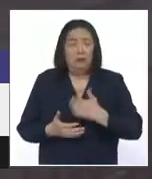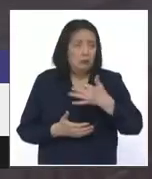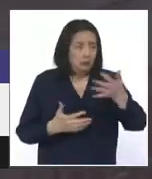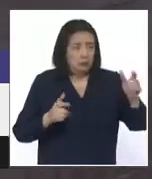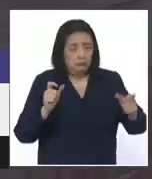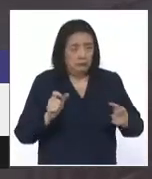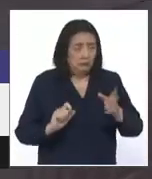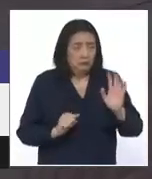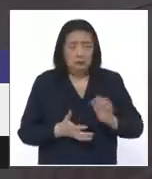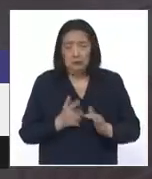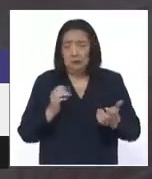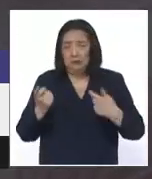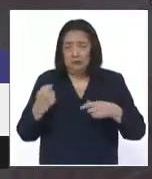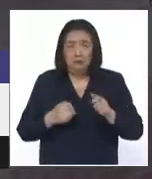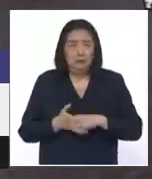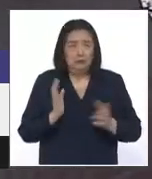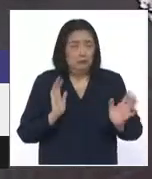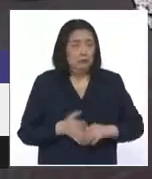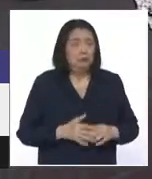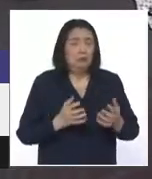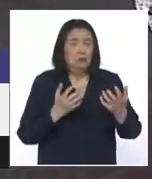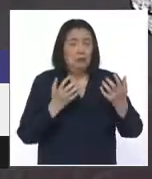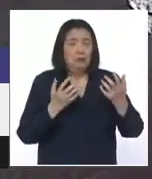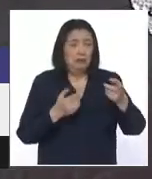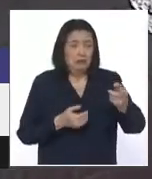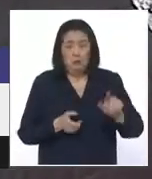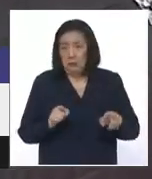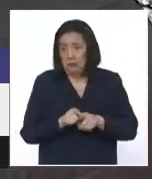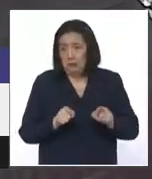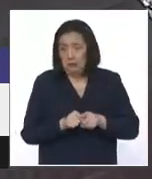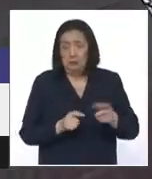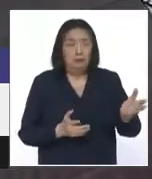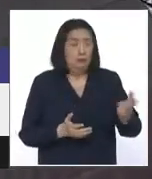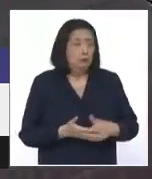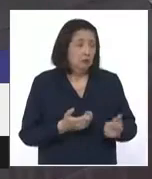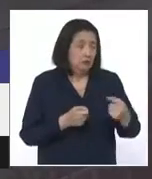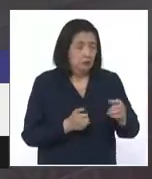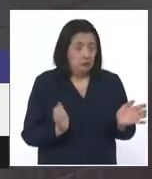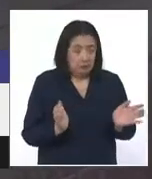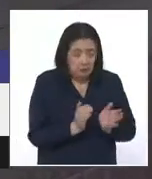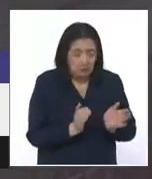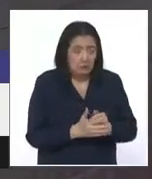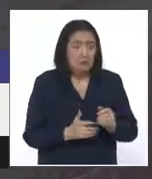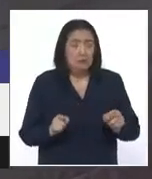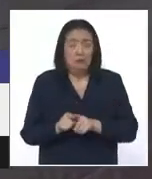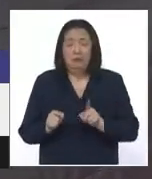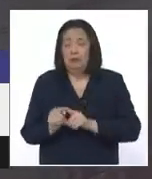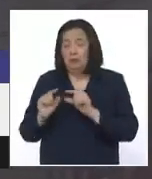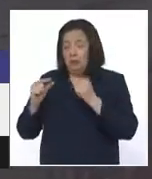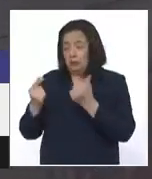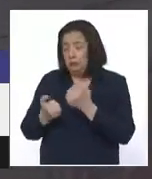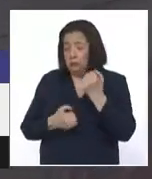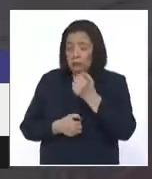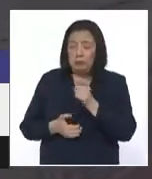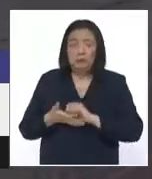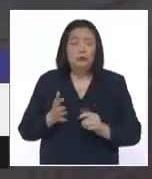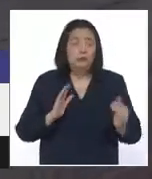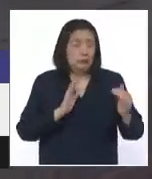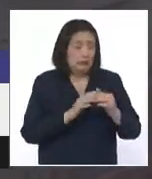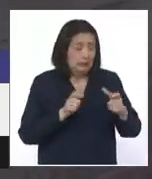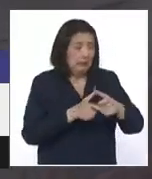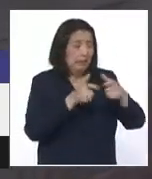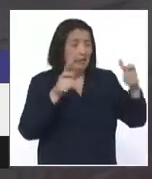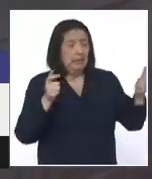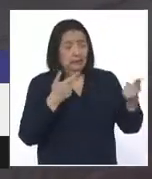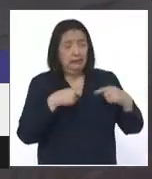cualquiera, a cualquier negocio, desde el más pequeñito, como el de la señora, hasta, ¿por orquestas de cumbia, locales comerciales